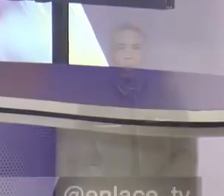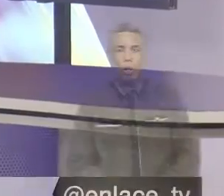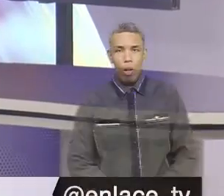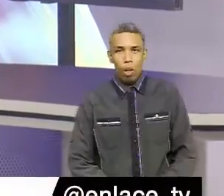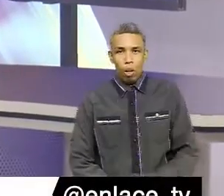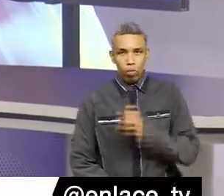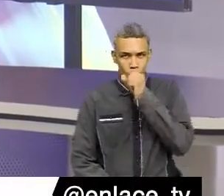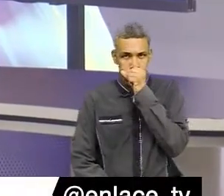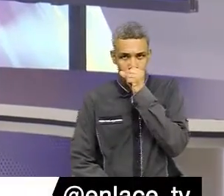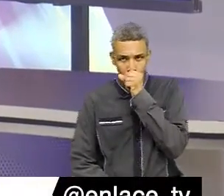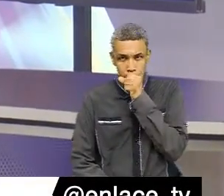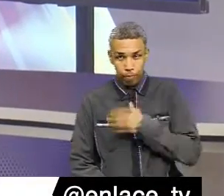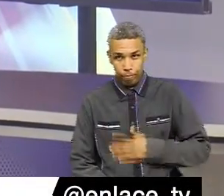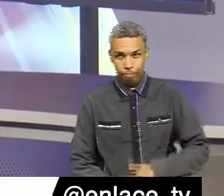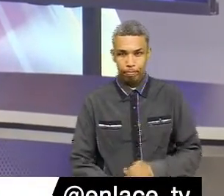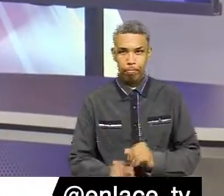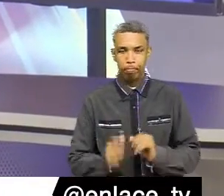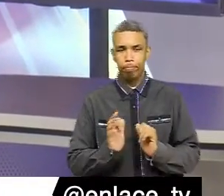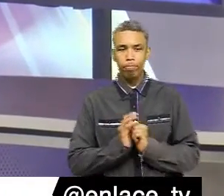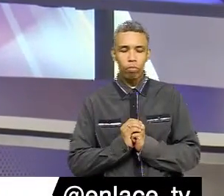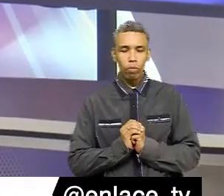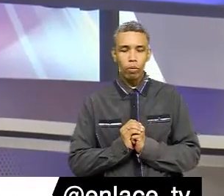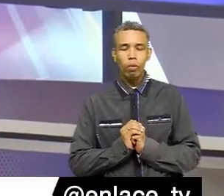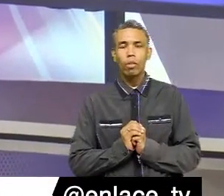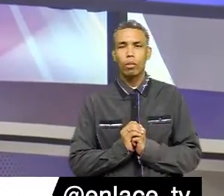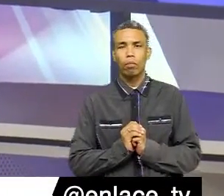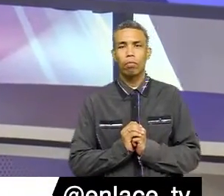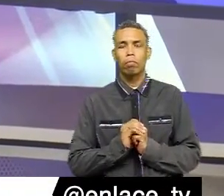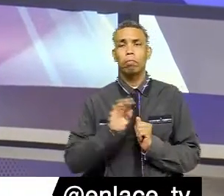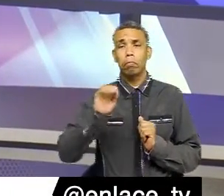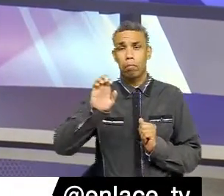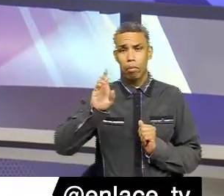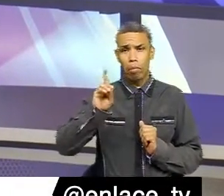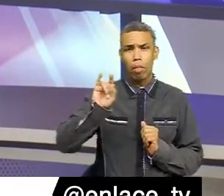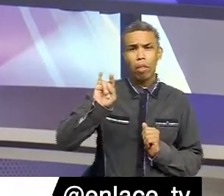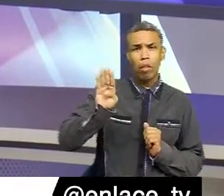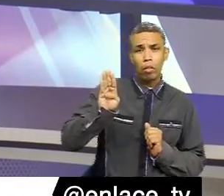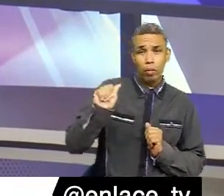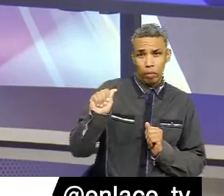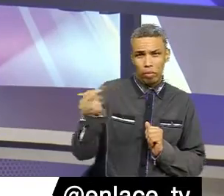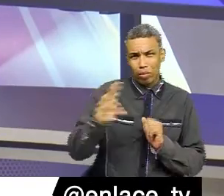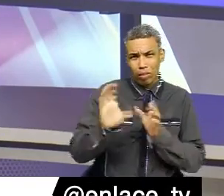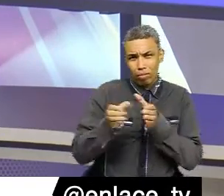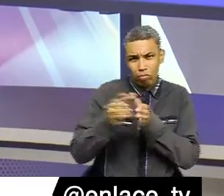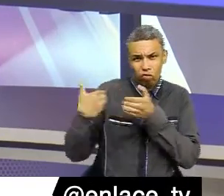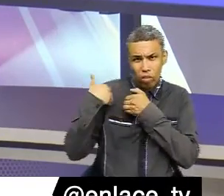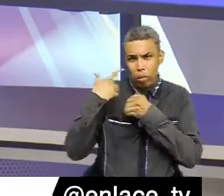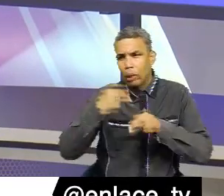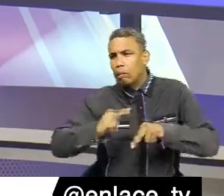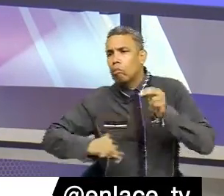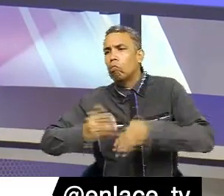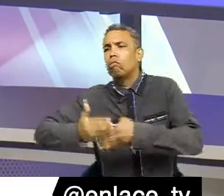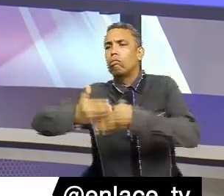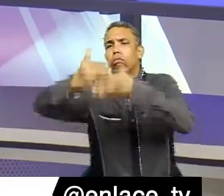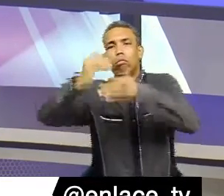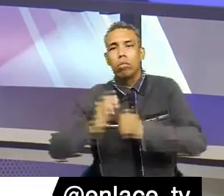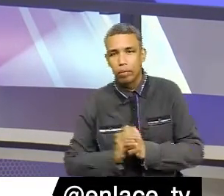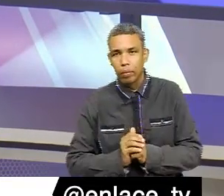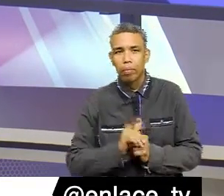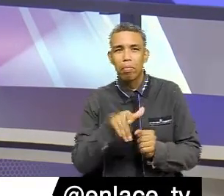Regresamos con más información. Para este lunes, la empresa de desarrollo urbano de Barranca Bermeja, Eduba, hará entrega de títulos a residentes de los barrios Villanueva,